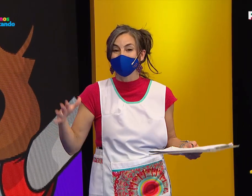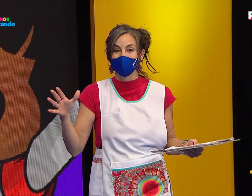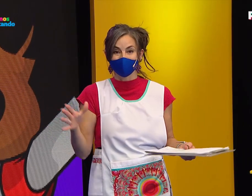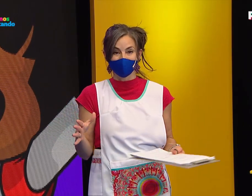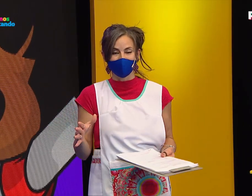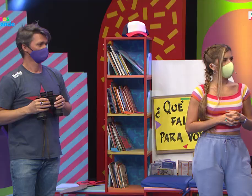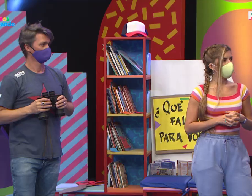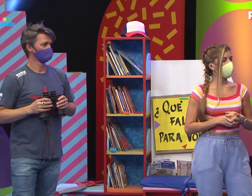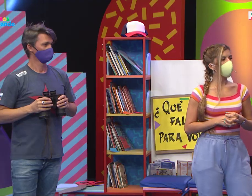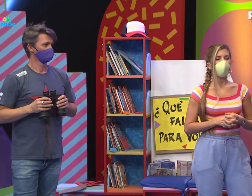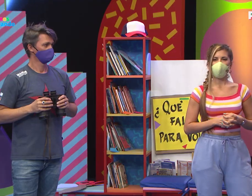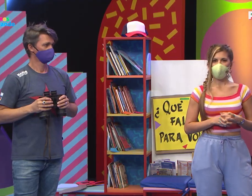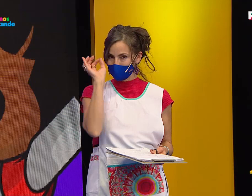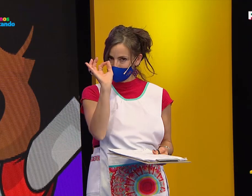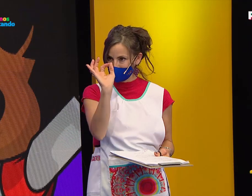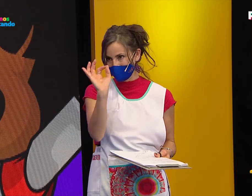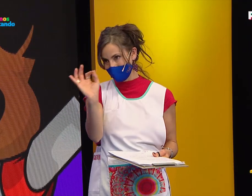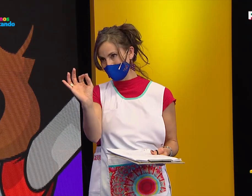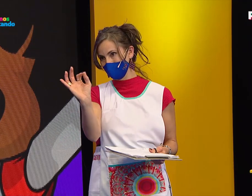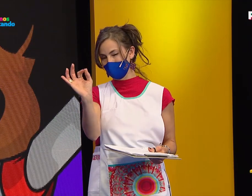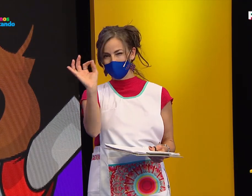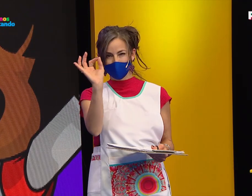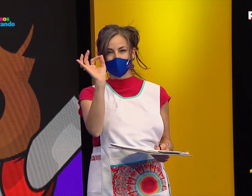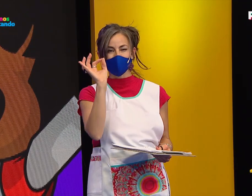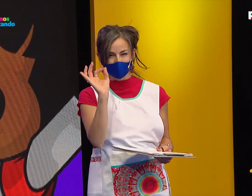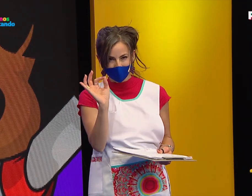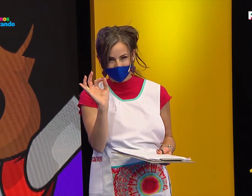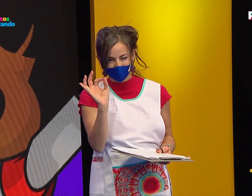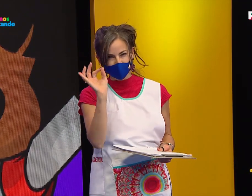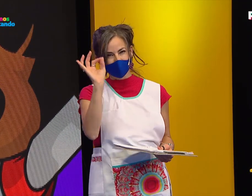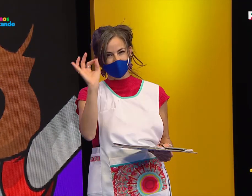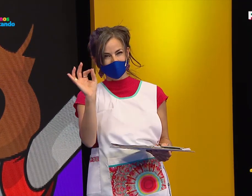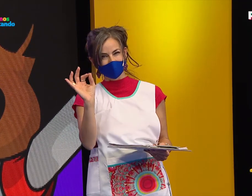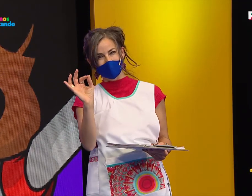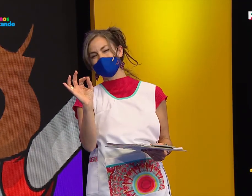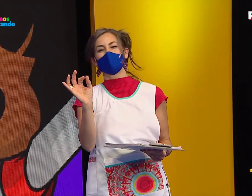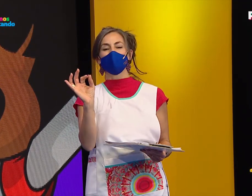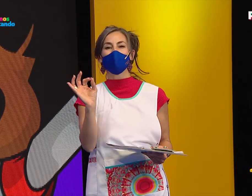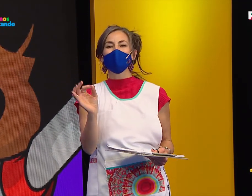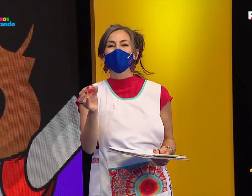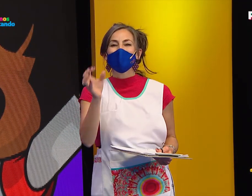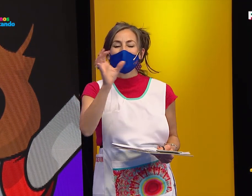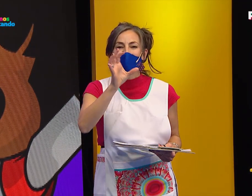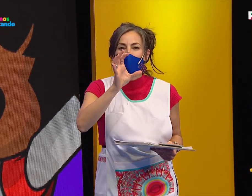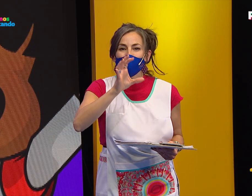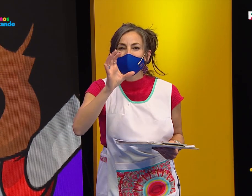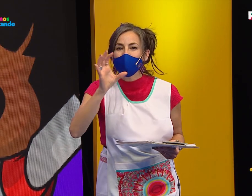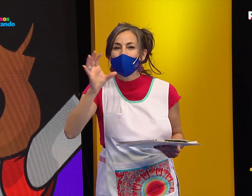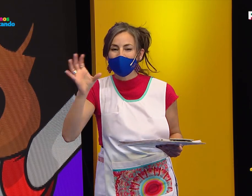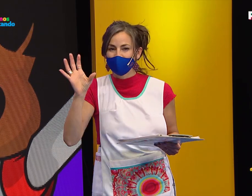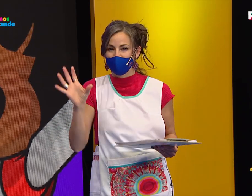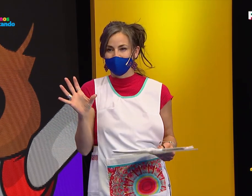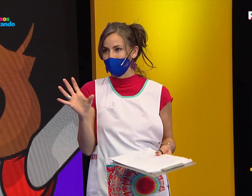posibilidad de mantenerse en el aire. Y ahora que vimos detenidamente, ¿pudieron observar los chicos y las chicas en casa también? Hay como